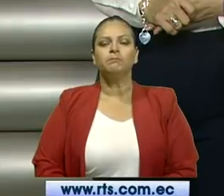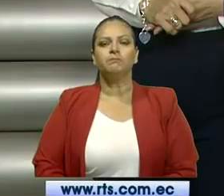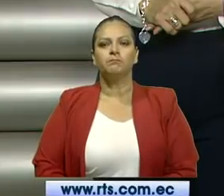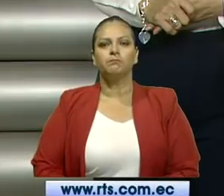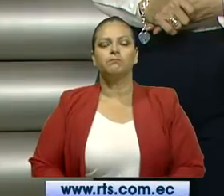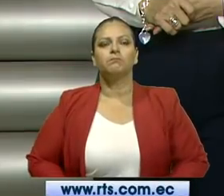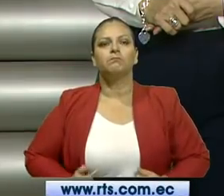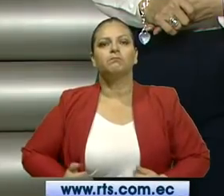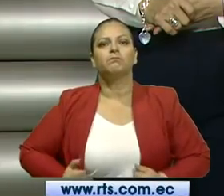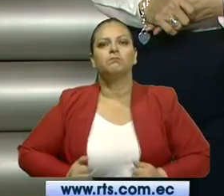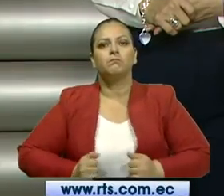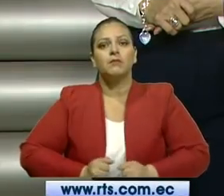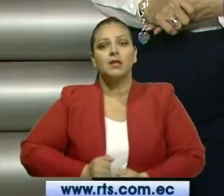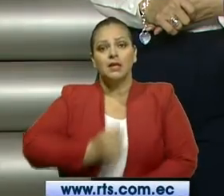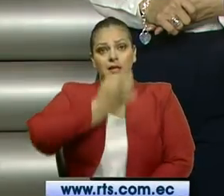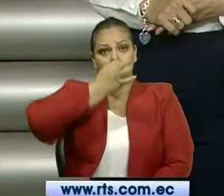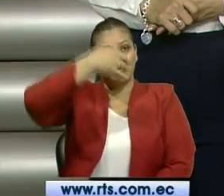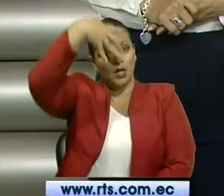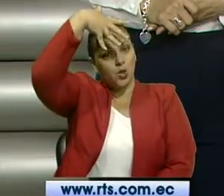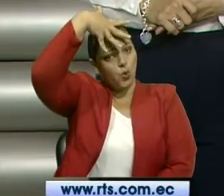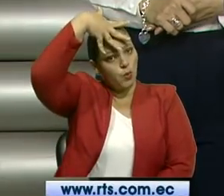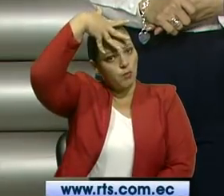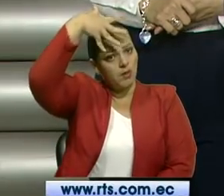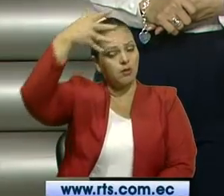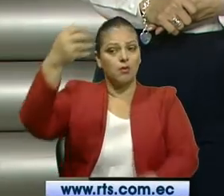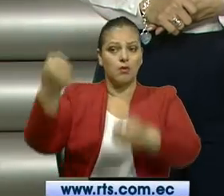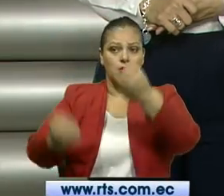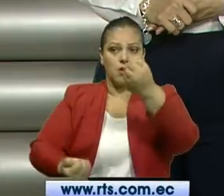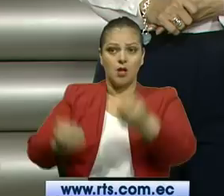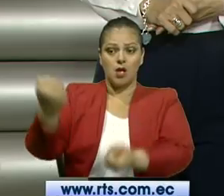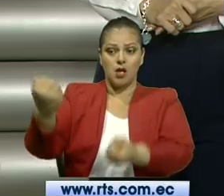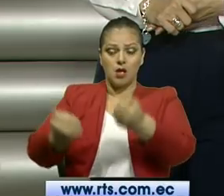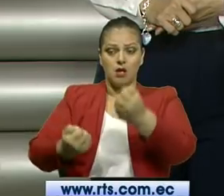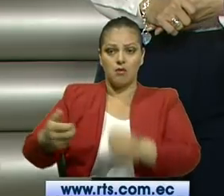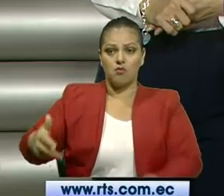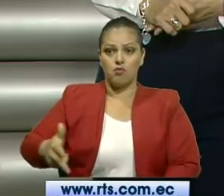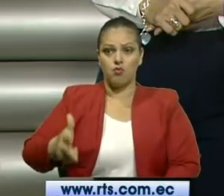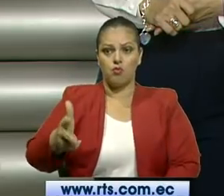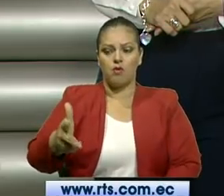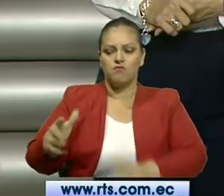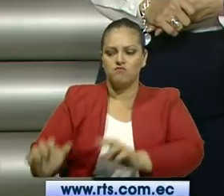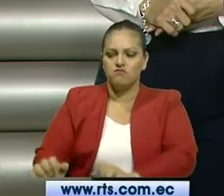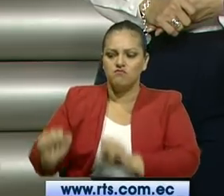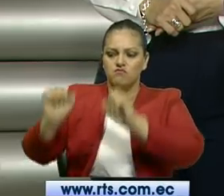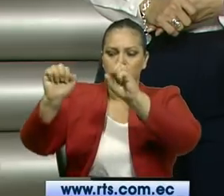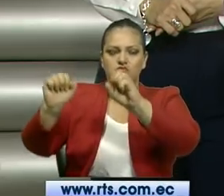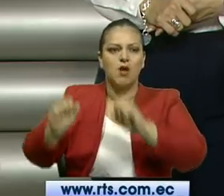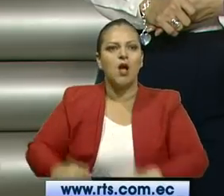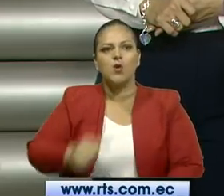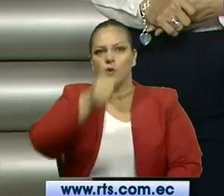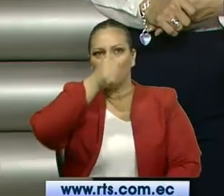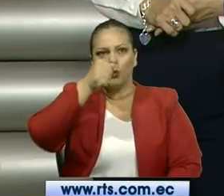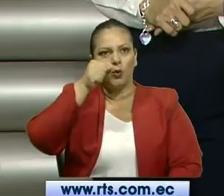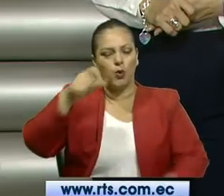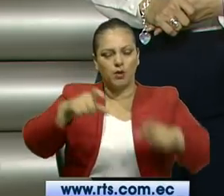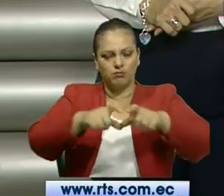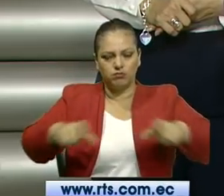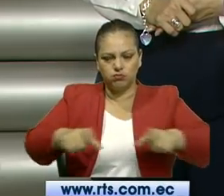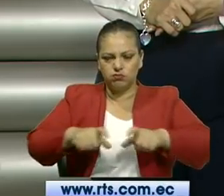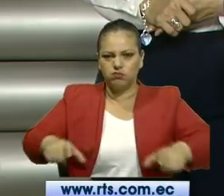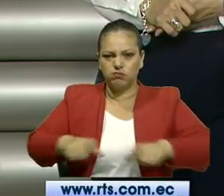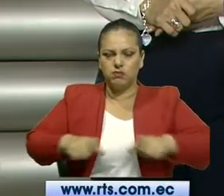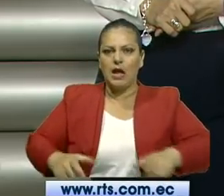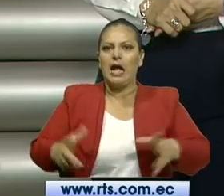Además, decomisan 13 paquetes de cocaína que estaban encaletados en un vehículo durante un operativo de interdicción de la Policía